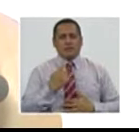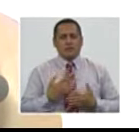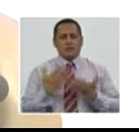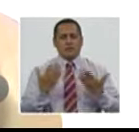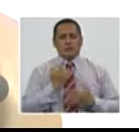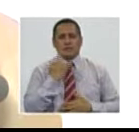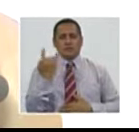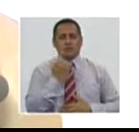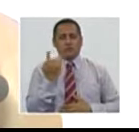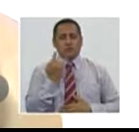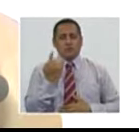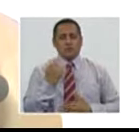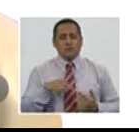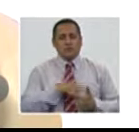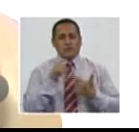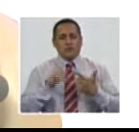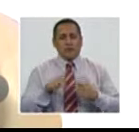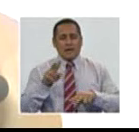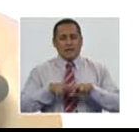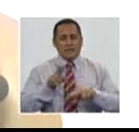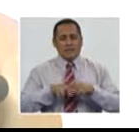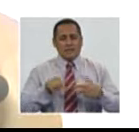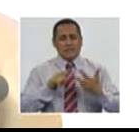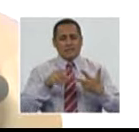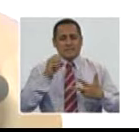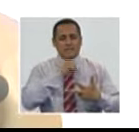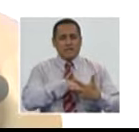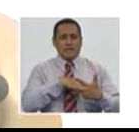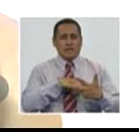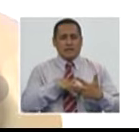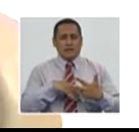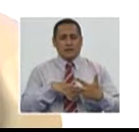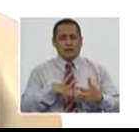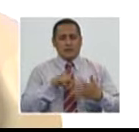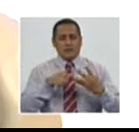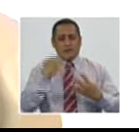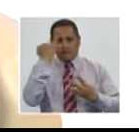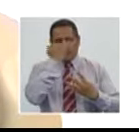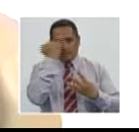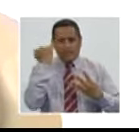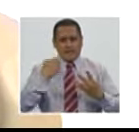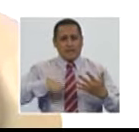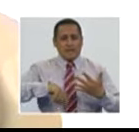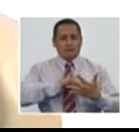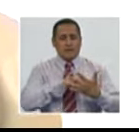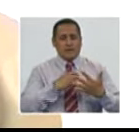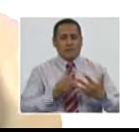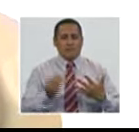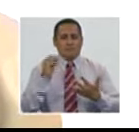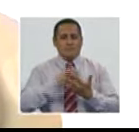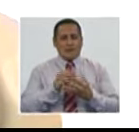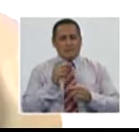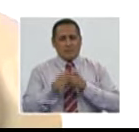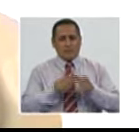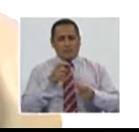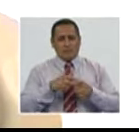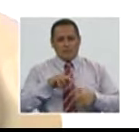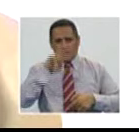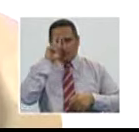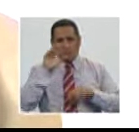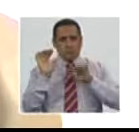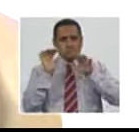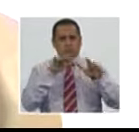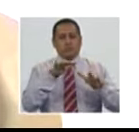en Estados Unidos seguido de Argentina chile Italia España no que son los países que tienen mayor